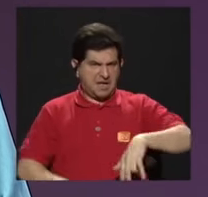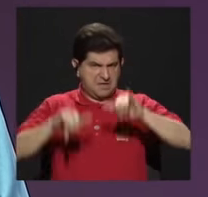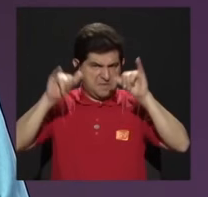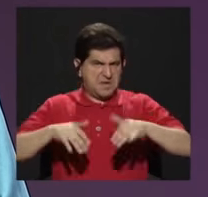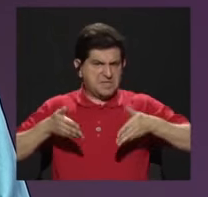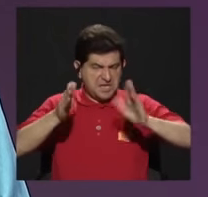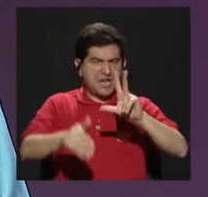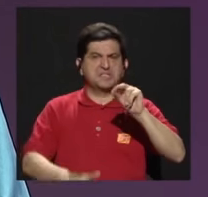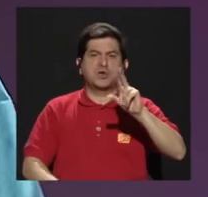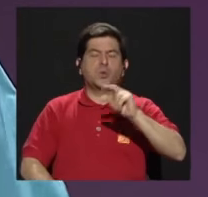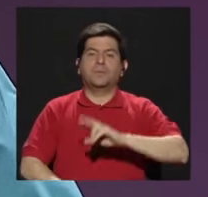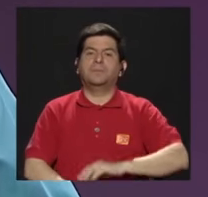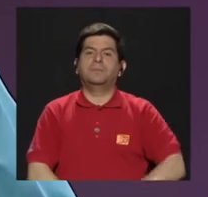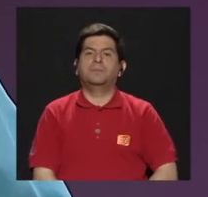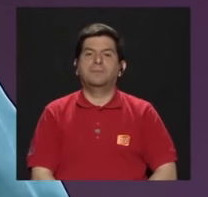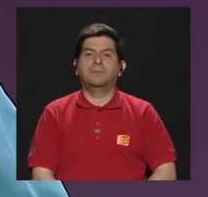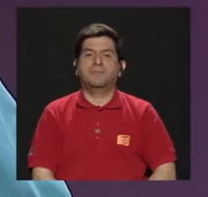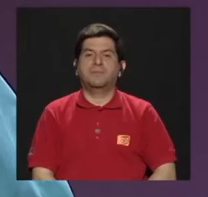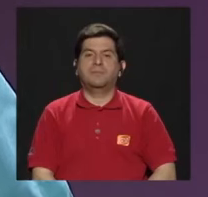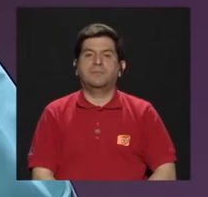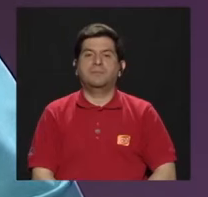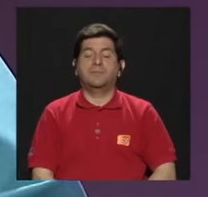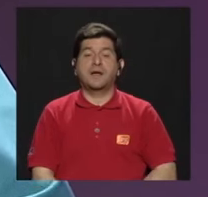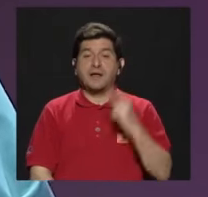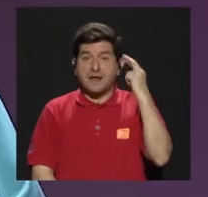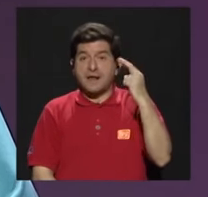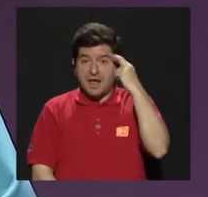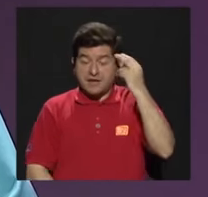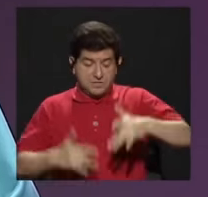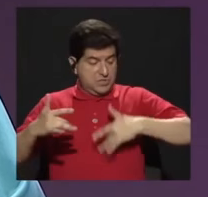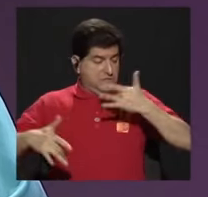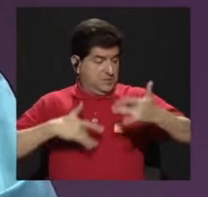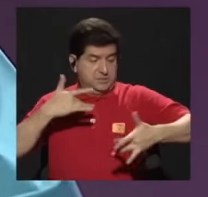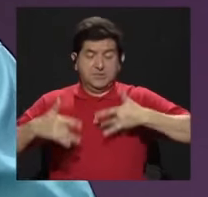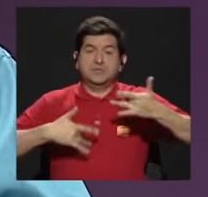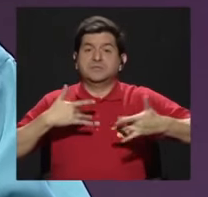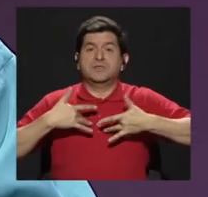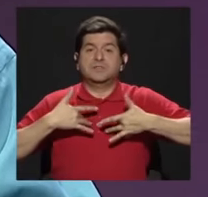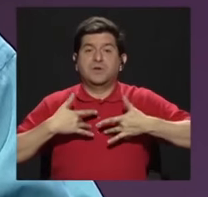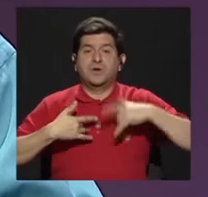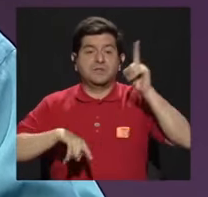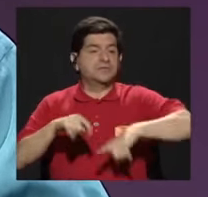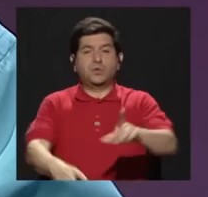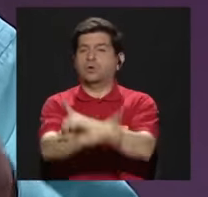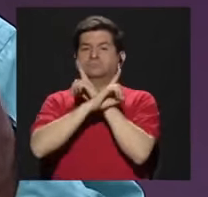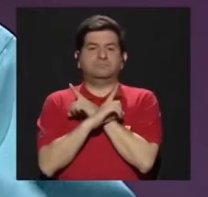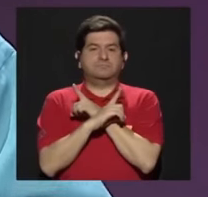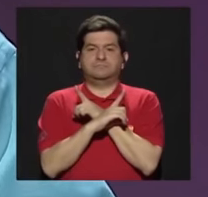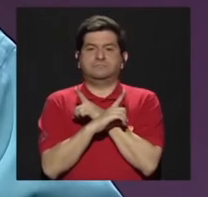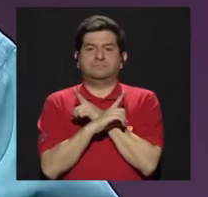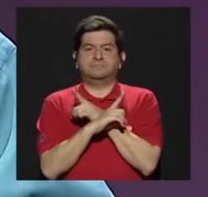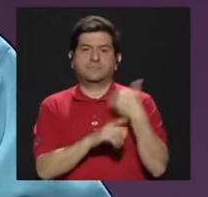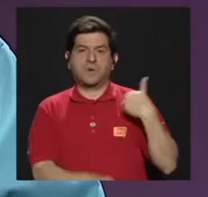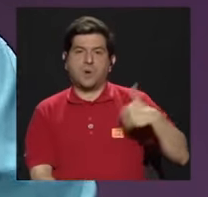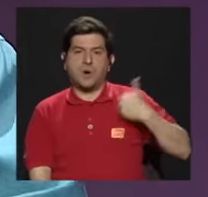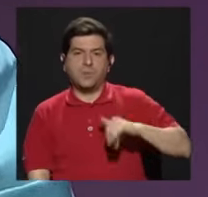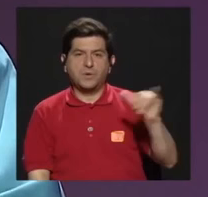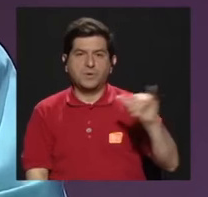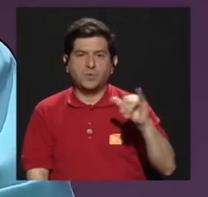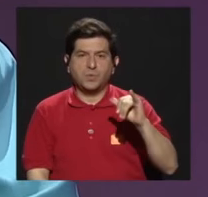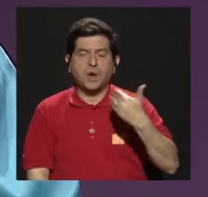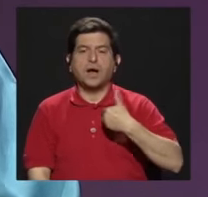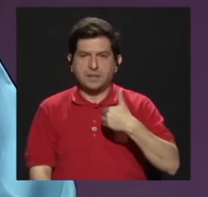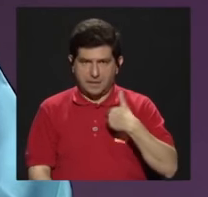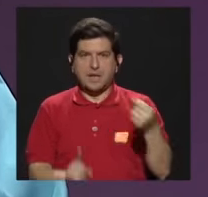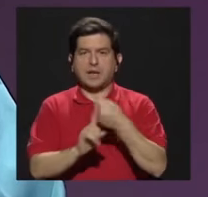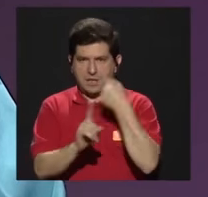calle. O no se sienten así. Porque la sensación es de indefensión. Los hombres también